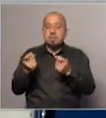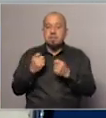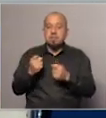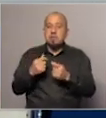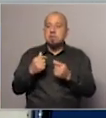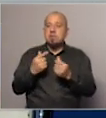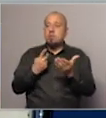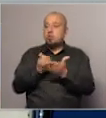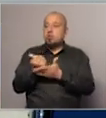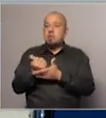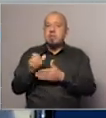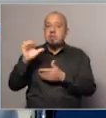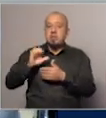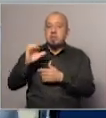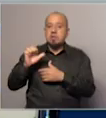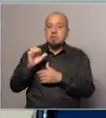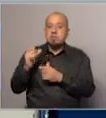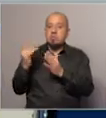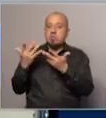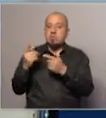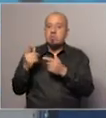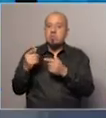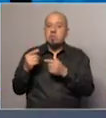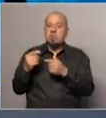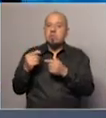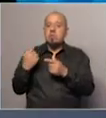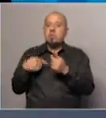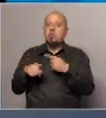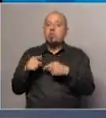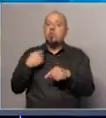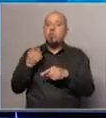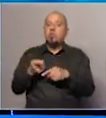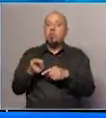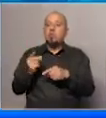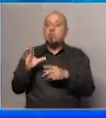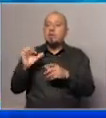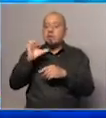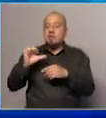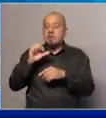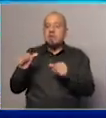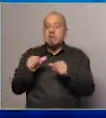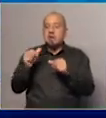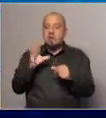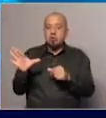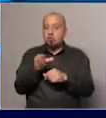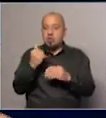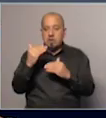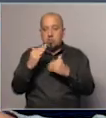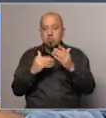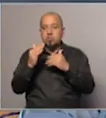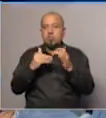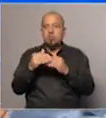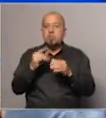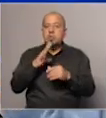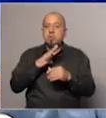algunos temas empresas con mano de obra contratar otra cosa es que la empresa construya toda la obra no es el caso aparentemente hay